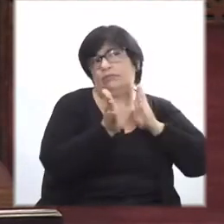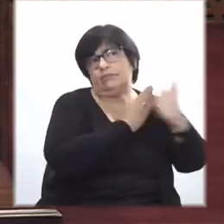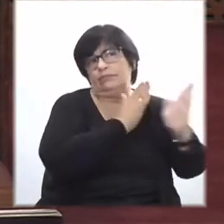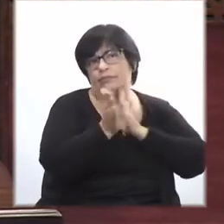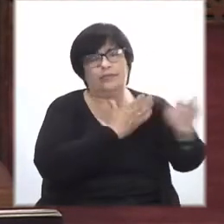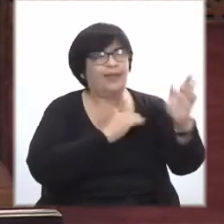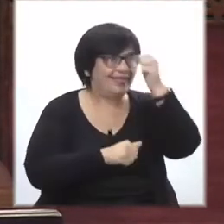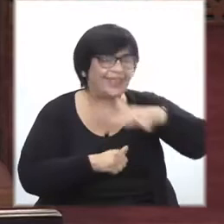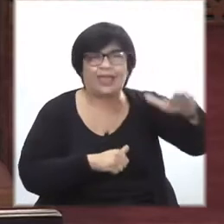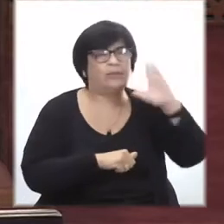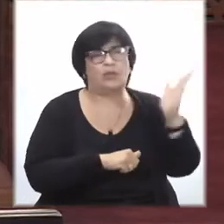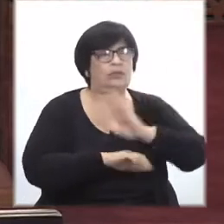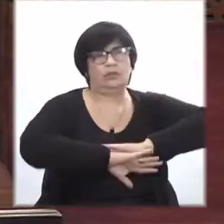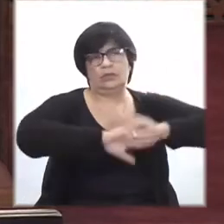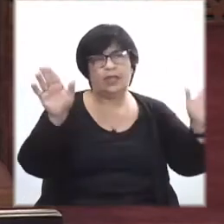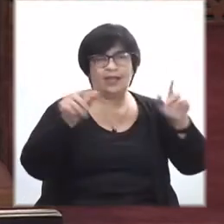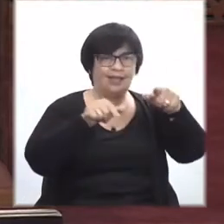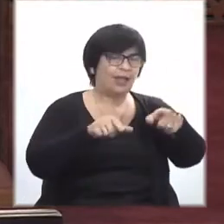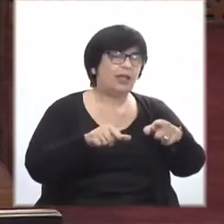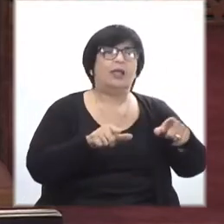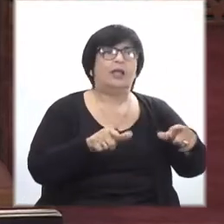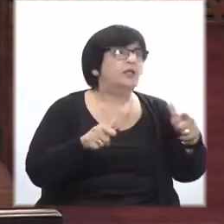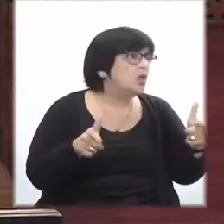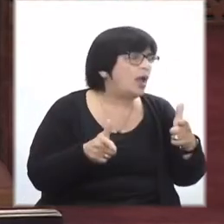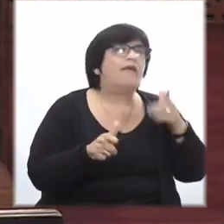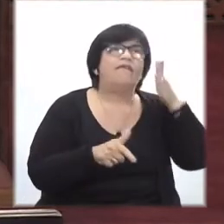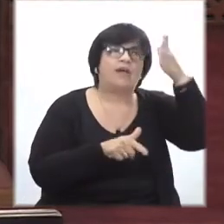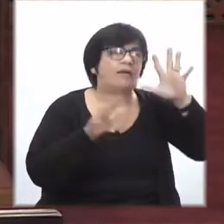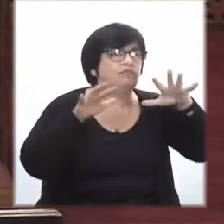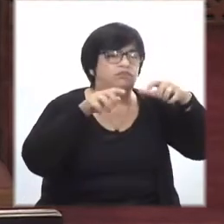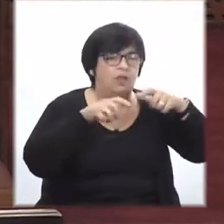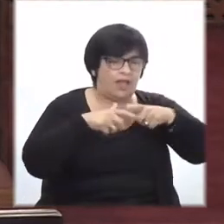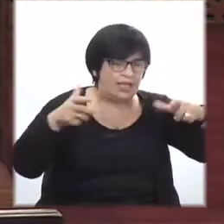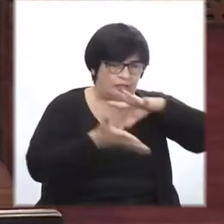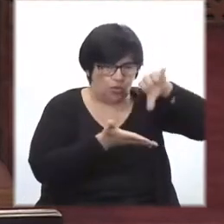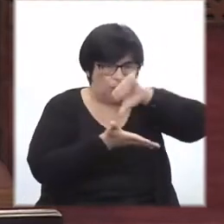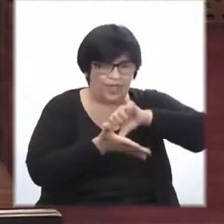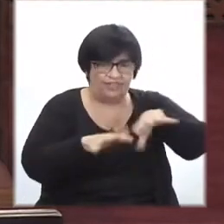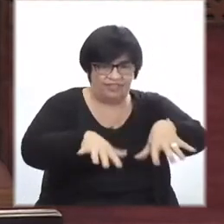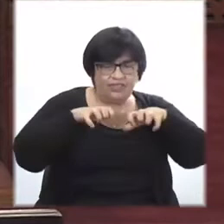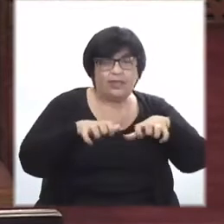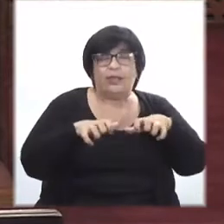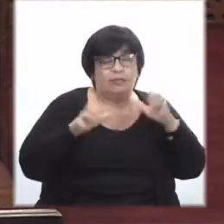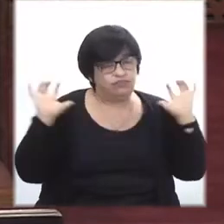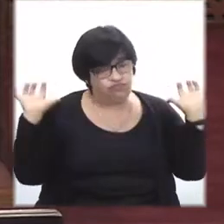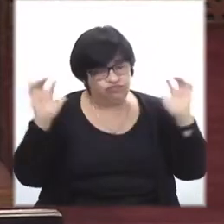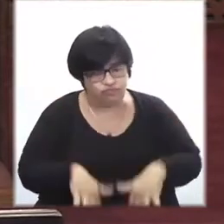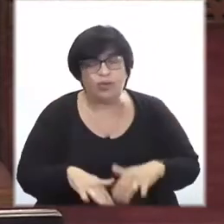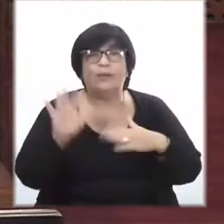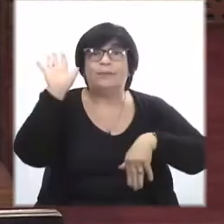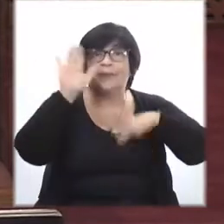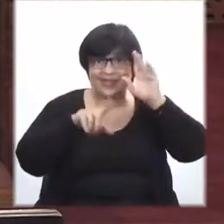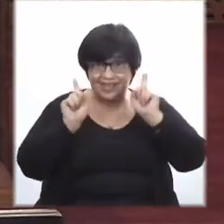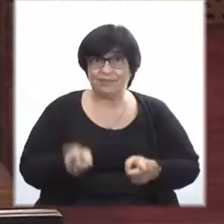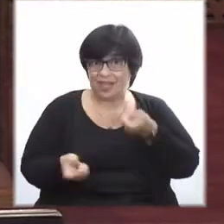producción de alimentos para engrosar las filas de desposeídos de las ciudades, donde se da un fenómeno similar de la concentración de la propiedad comercial